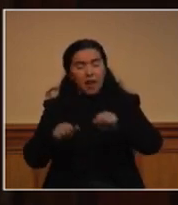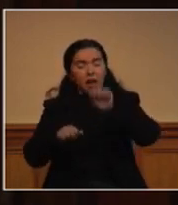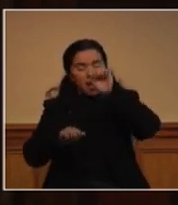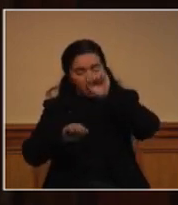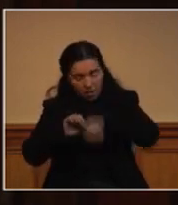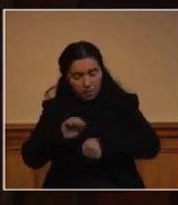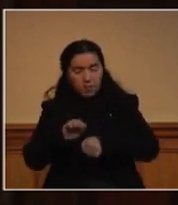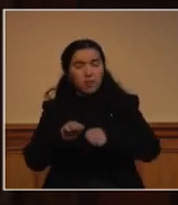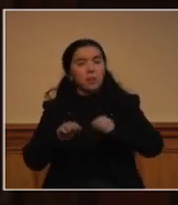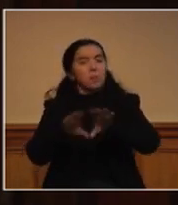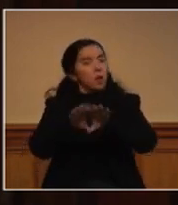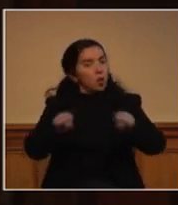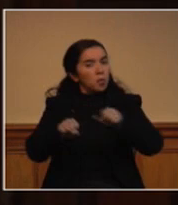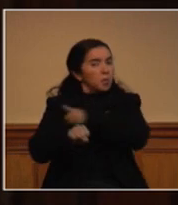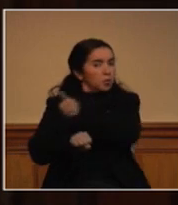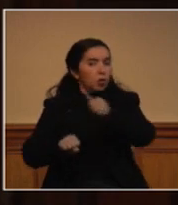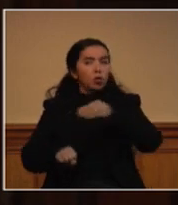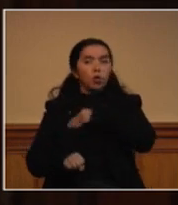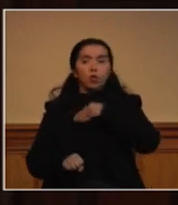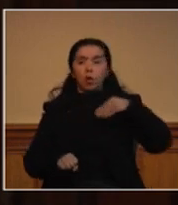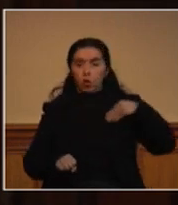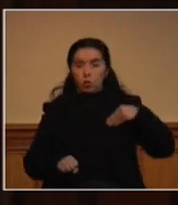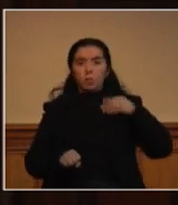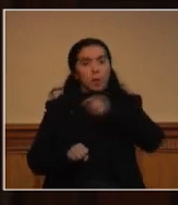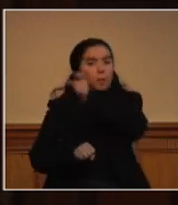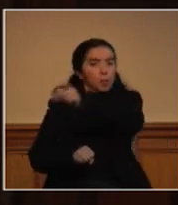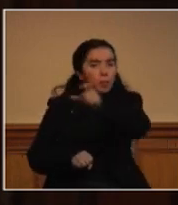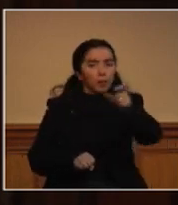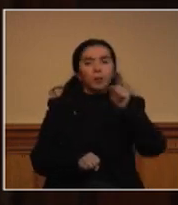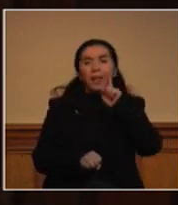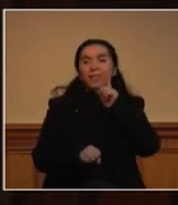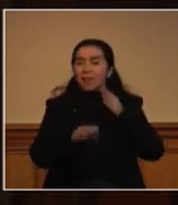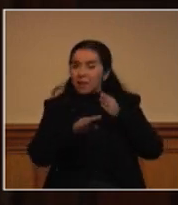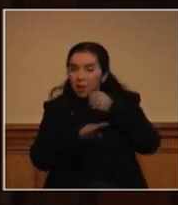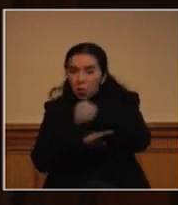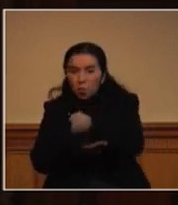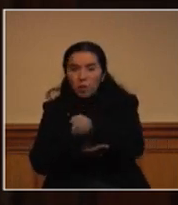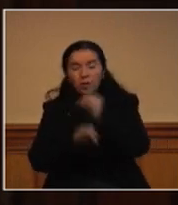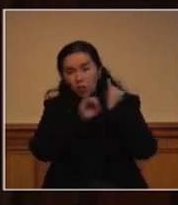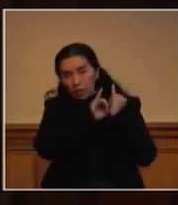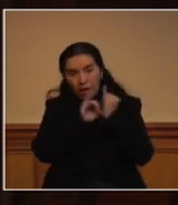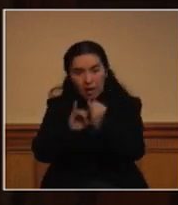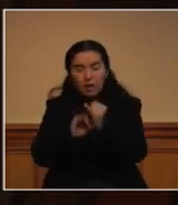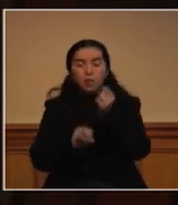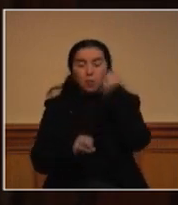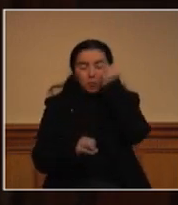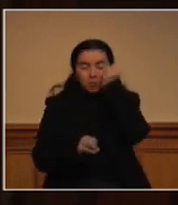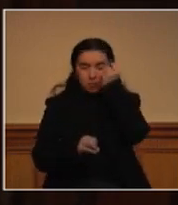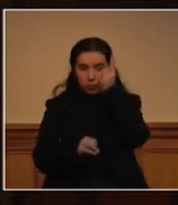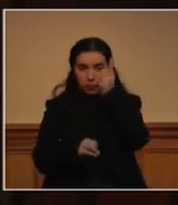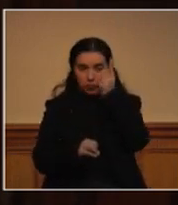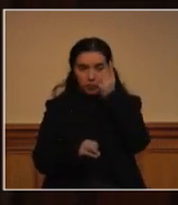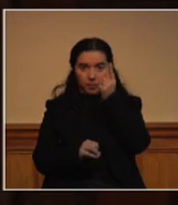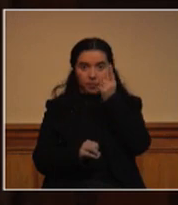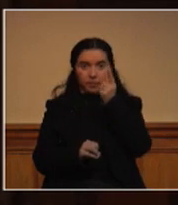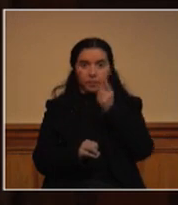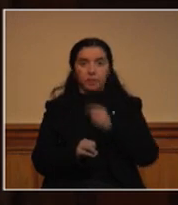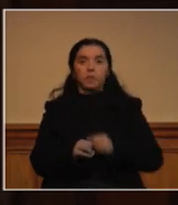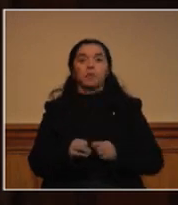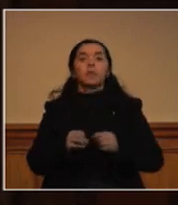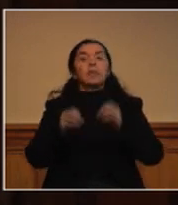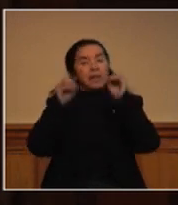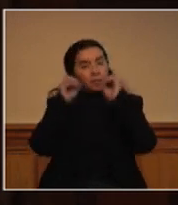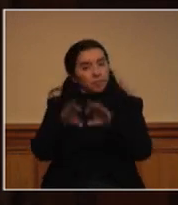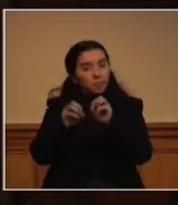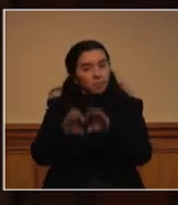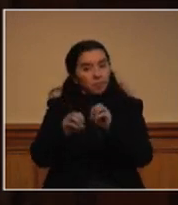todos los Estados miembros para que todas las personas tengan un acceso equitativo a la información, al conocimiento y a la